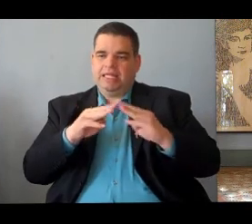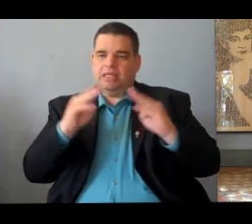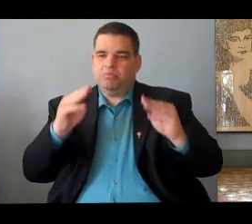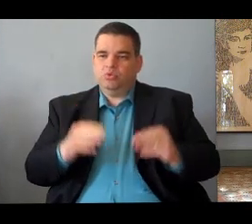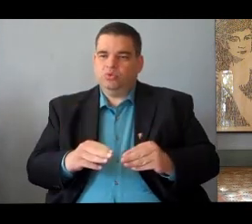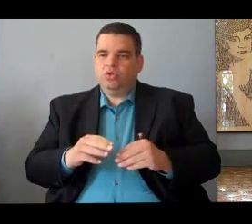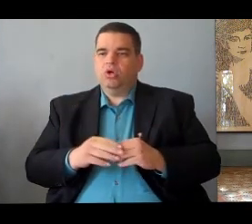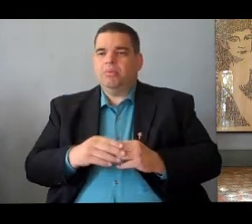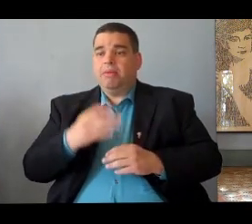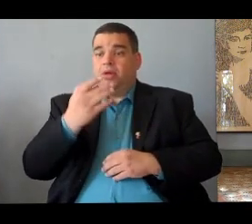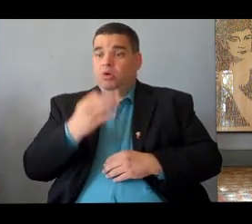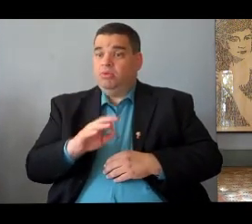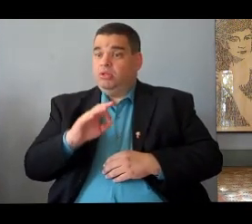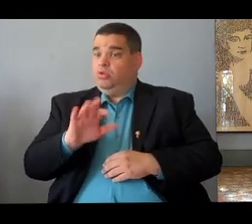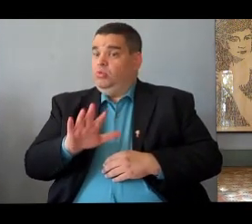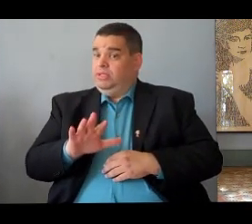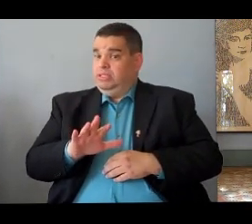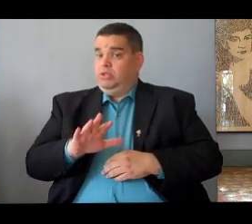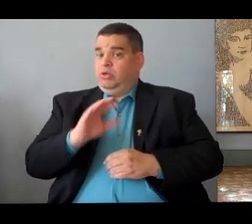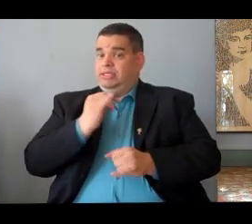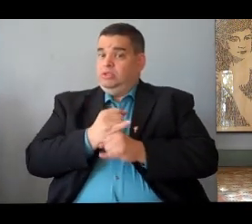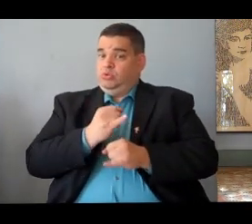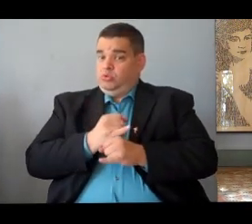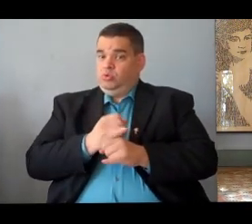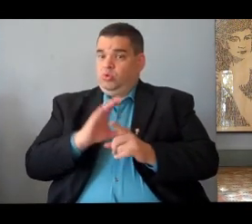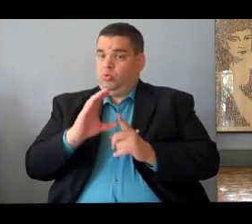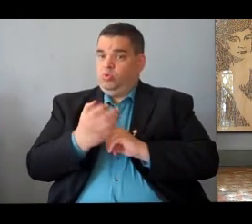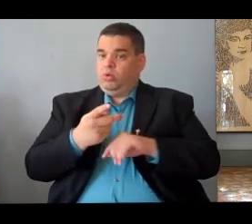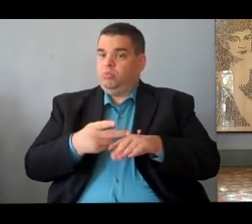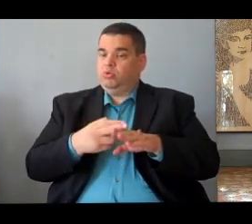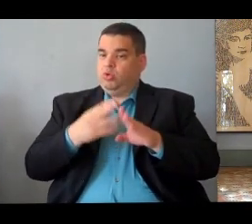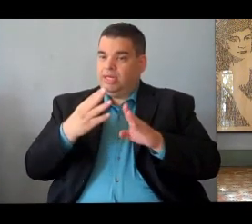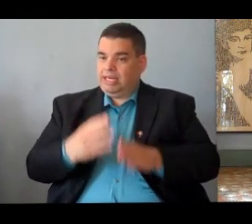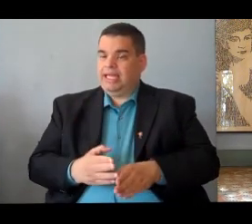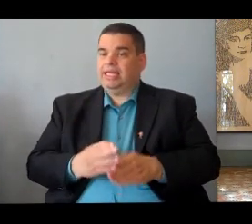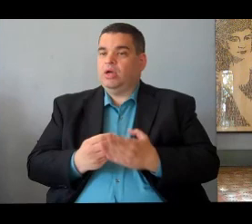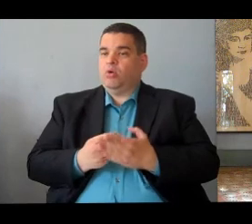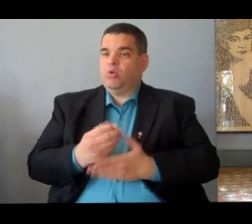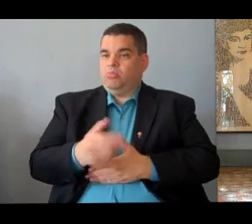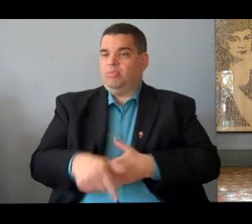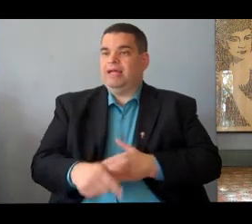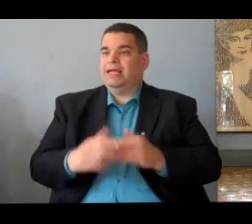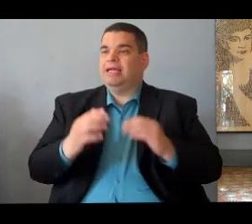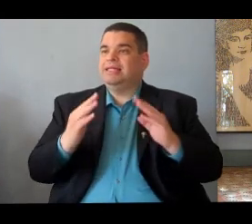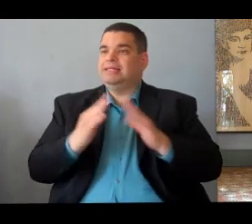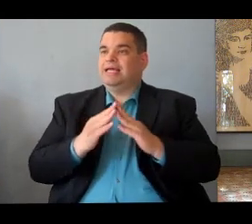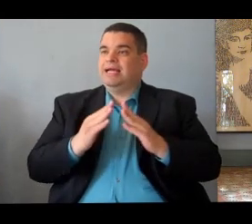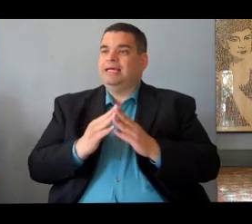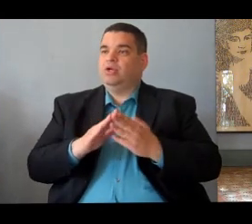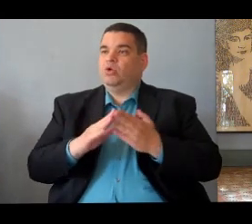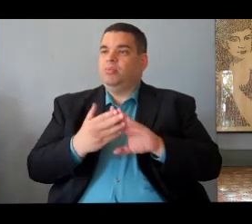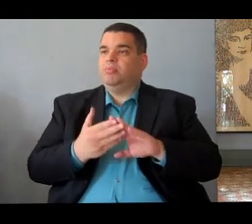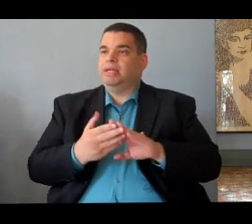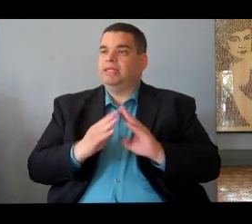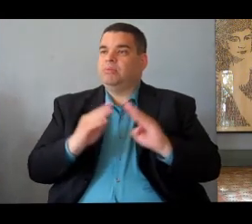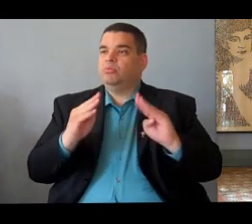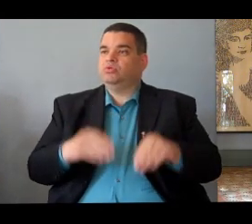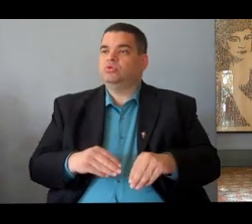Para 1995, el instituto adquiere esta propiedad y la convierte en el Museo de la Música Puertorriqueña